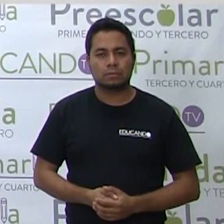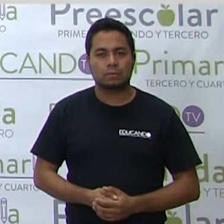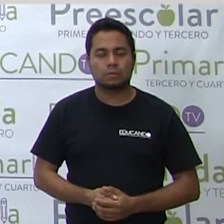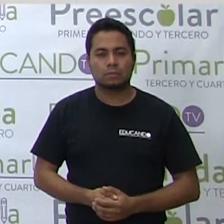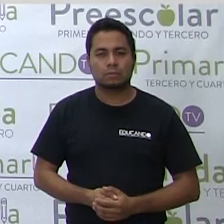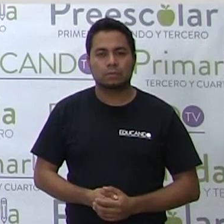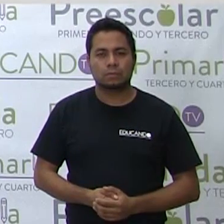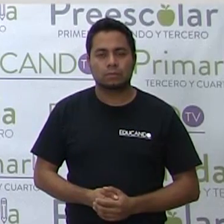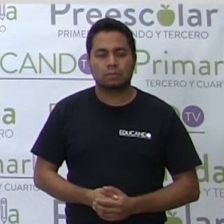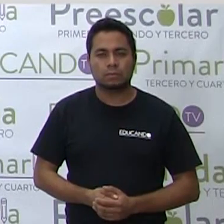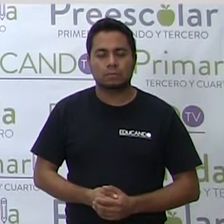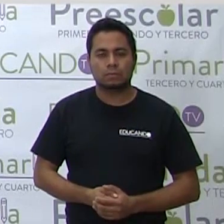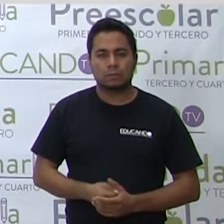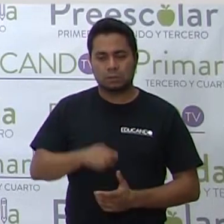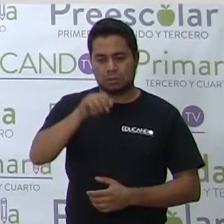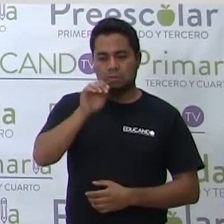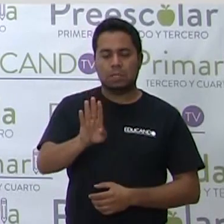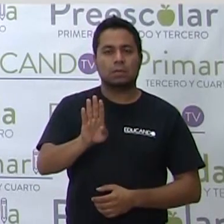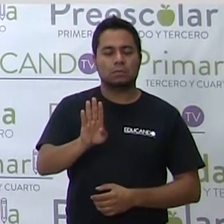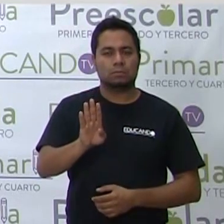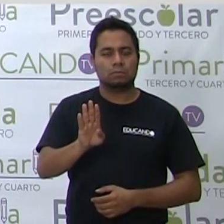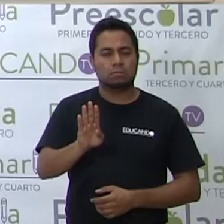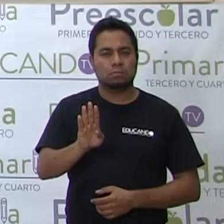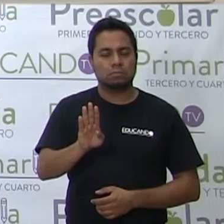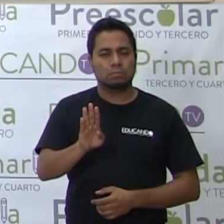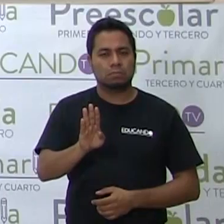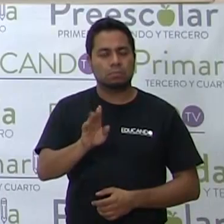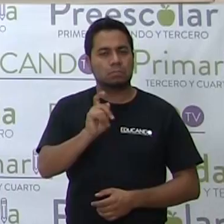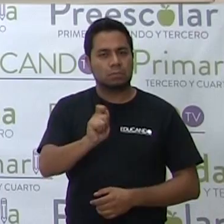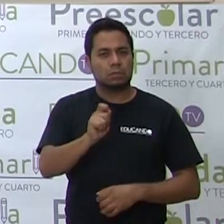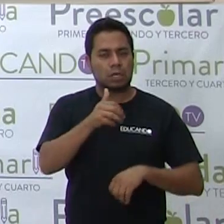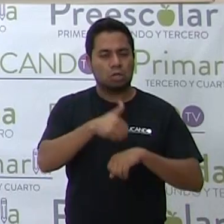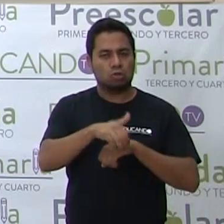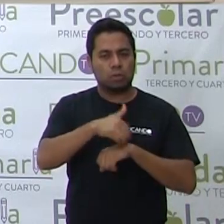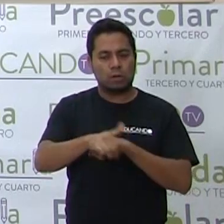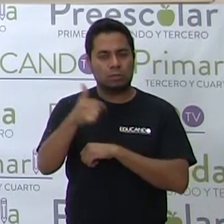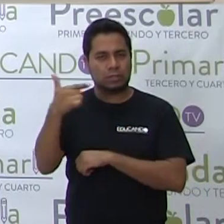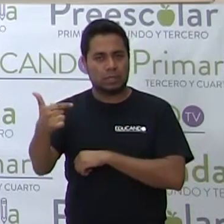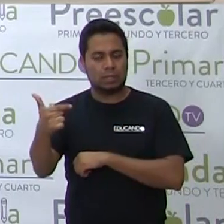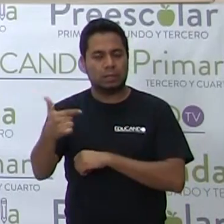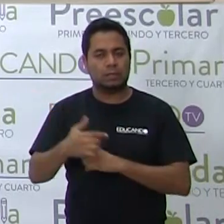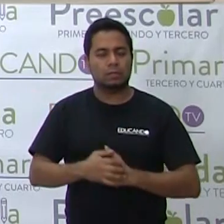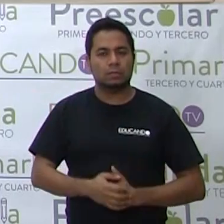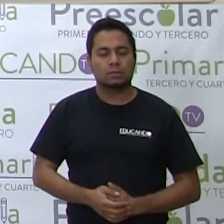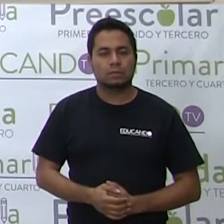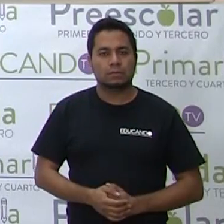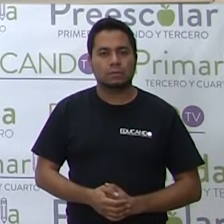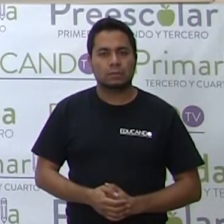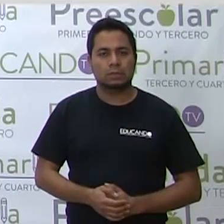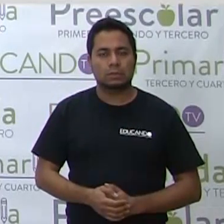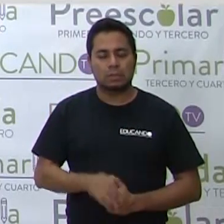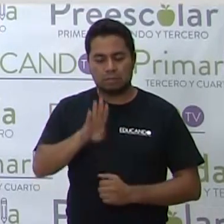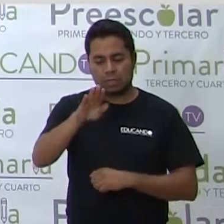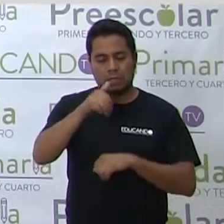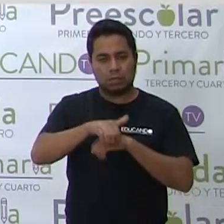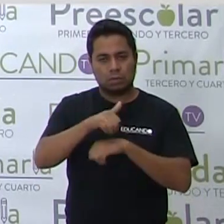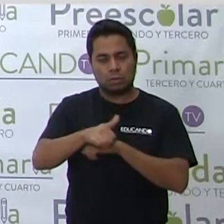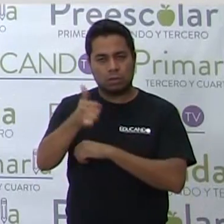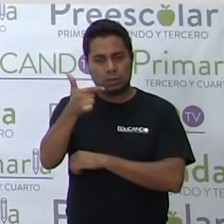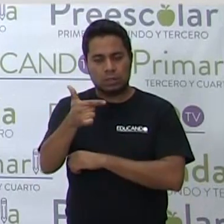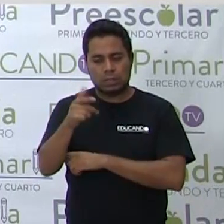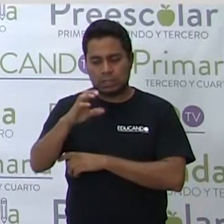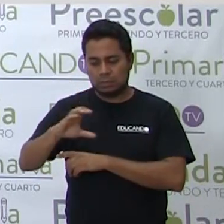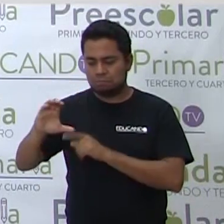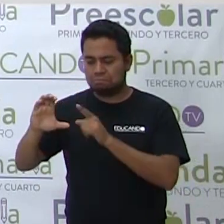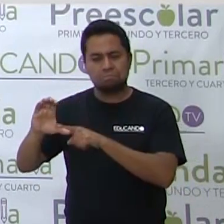uno B va a ser el número siete sí B es el número s y